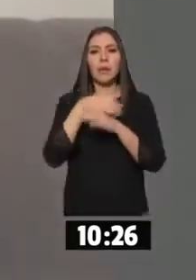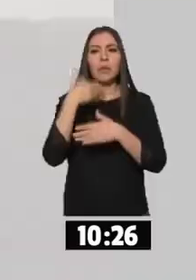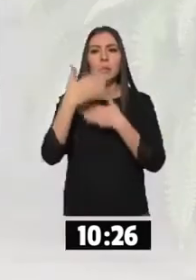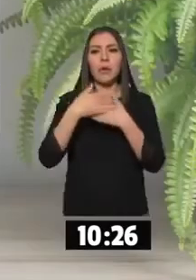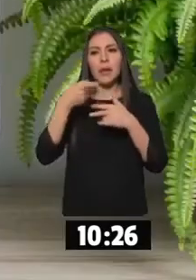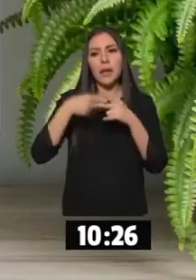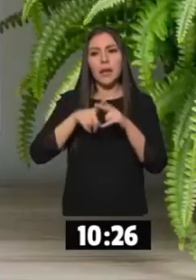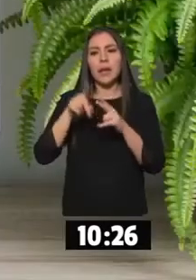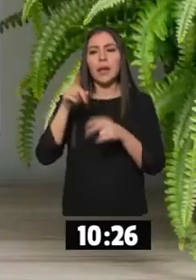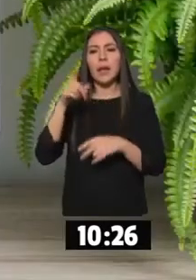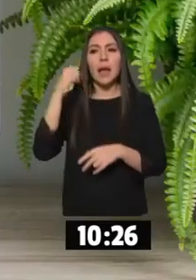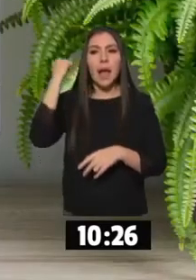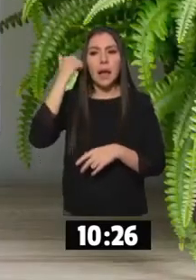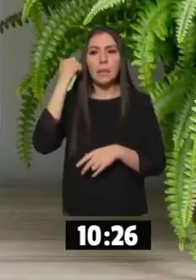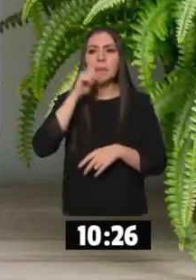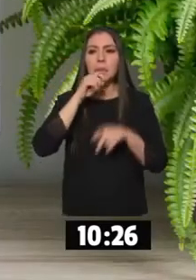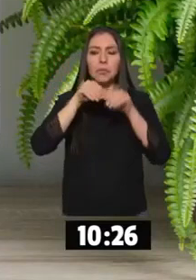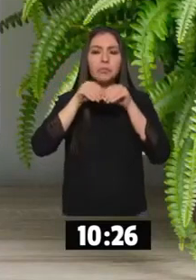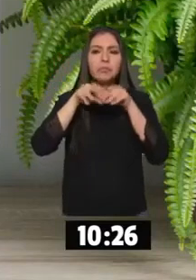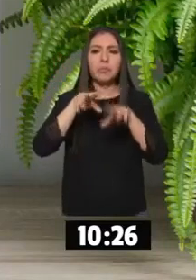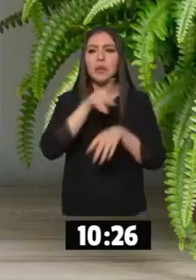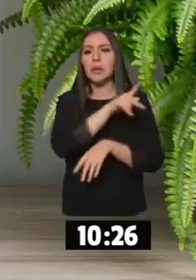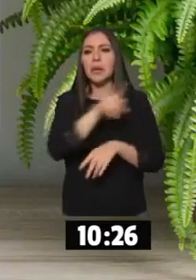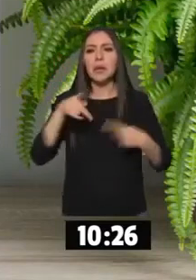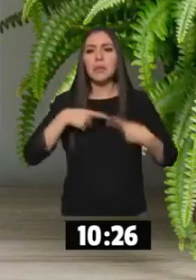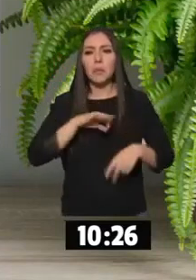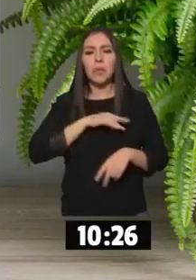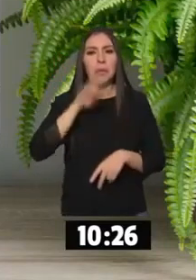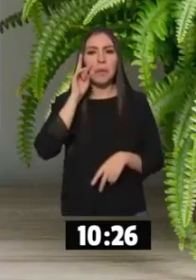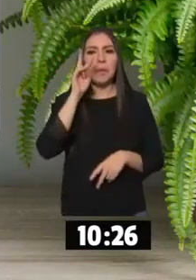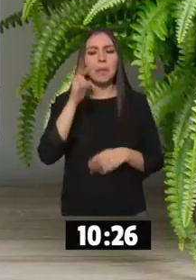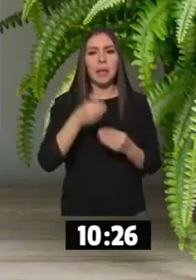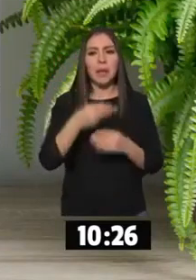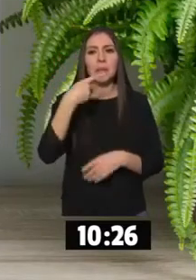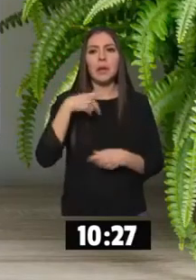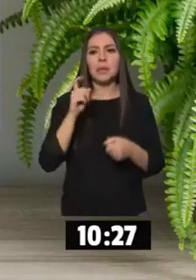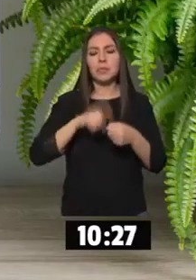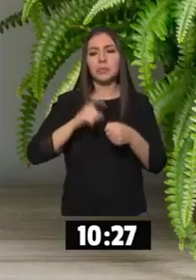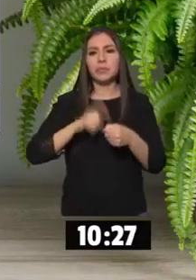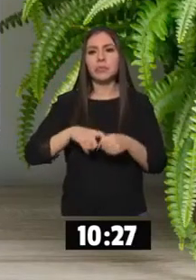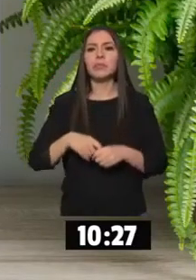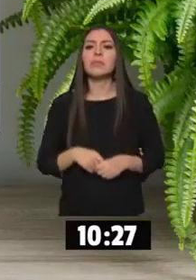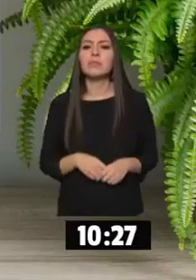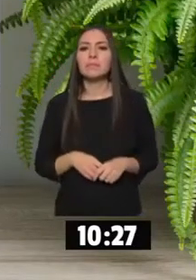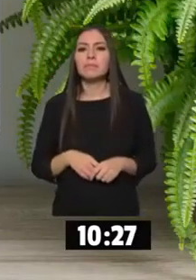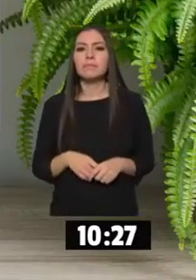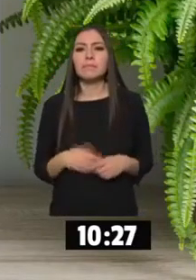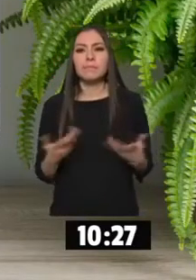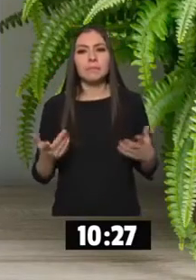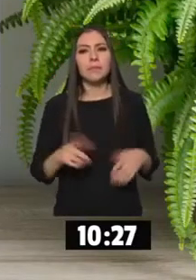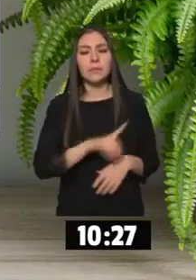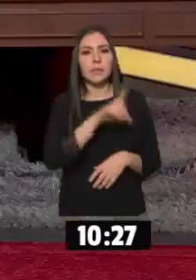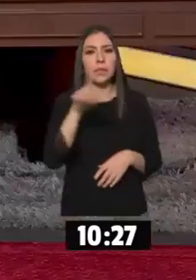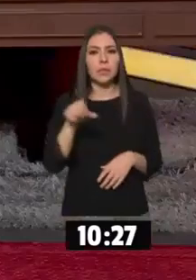también estará disponible para todo el público y nuestros suscriptores, ¿no? Ahí está. Ya verás, te estaremos dando